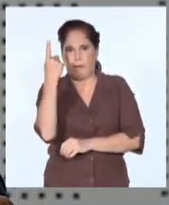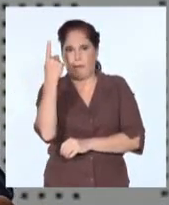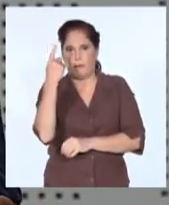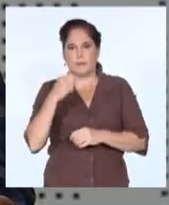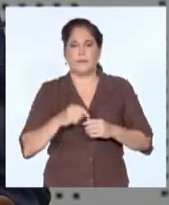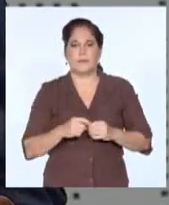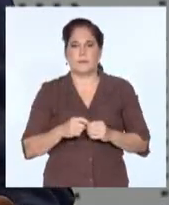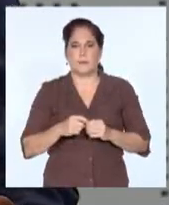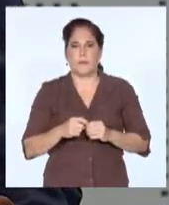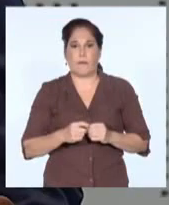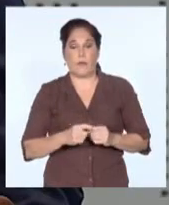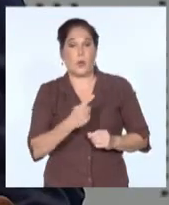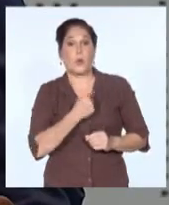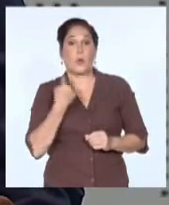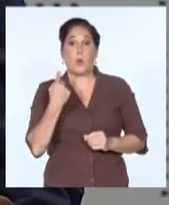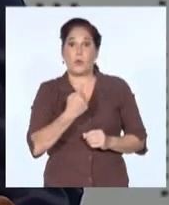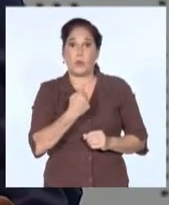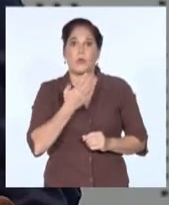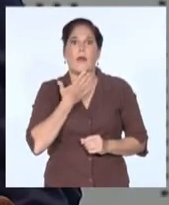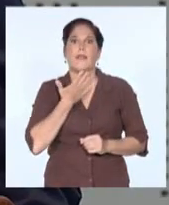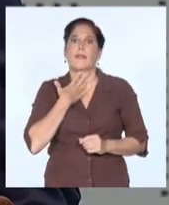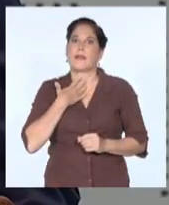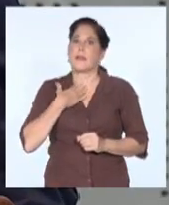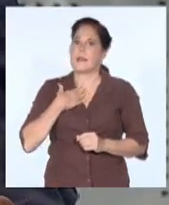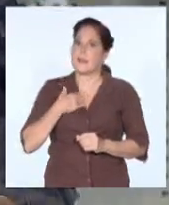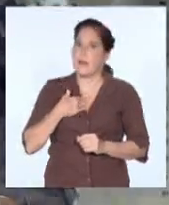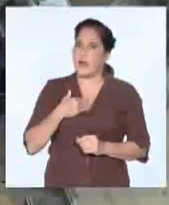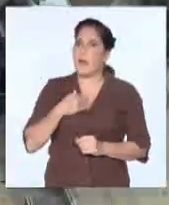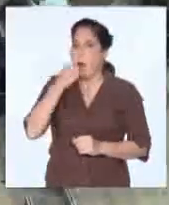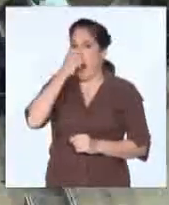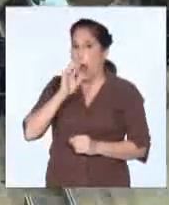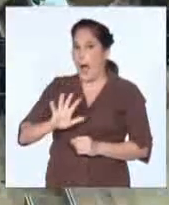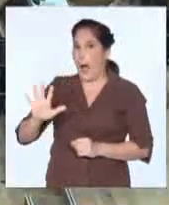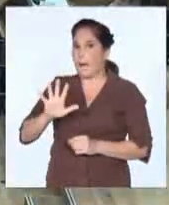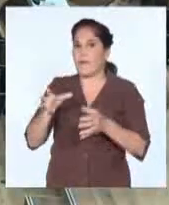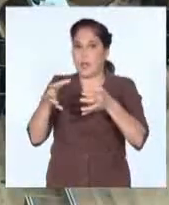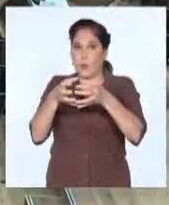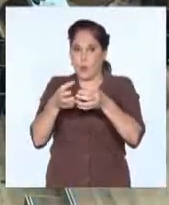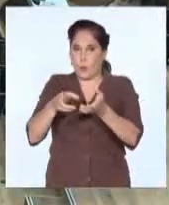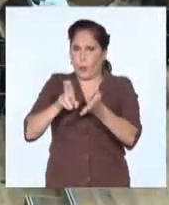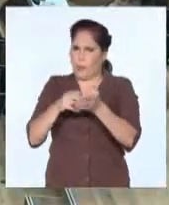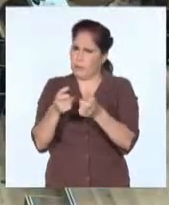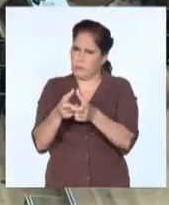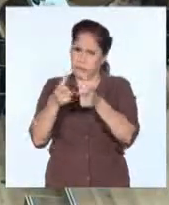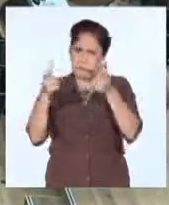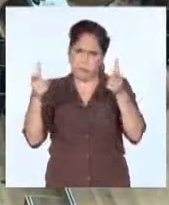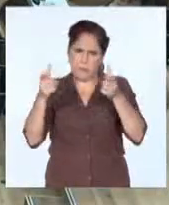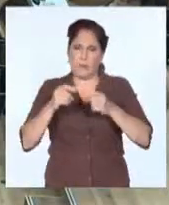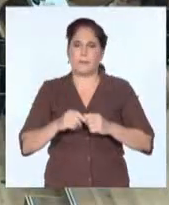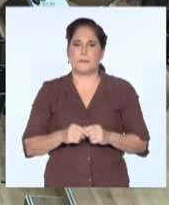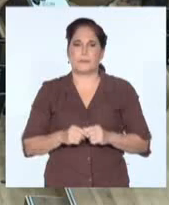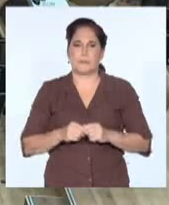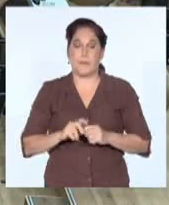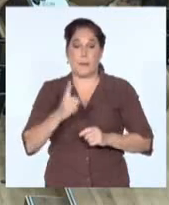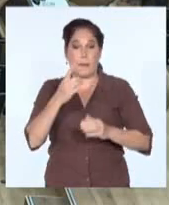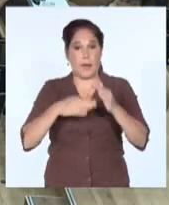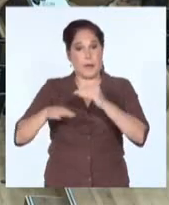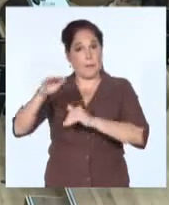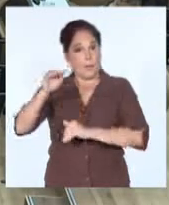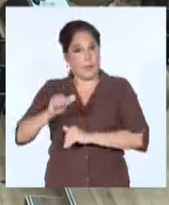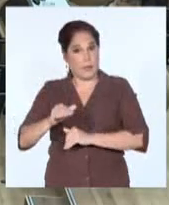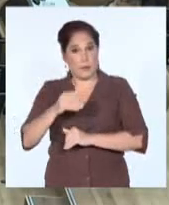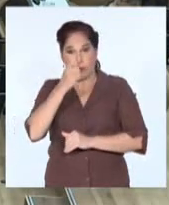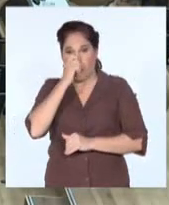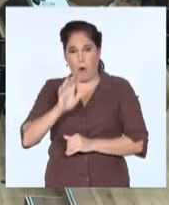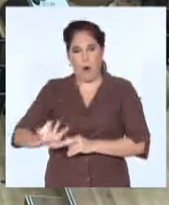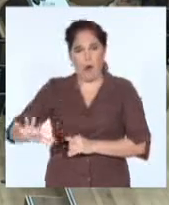tenemos una gran presencia de África en este grupo. Y el primer ministro Modi